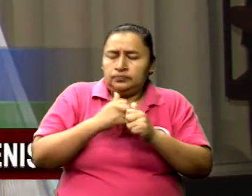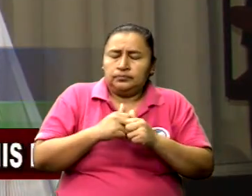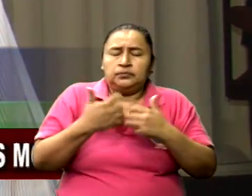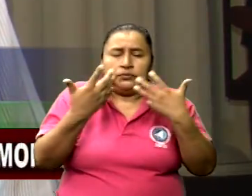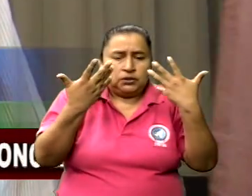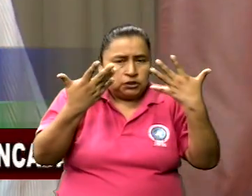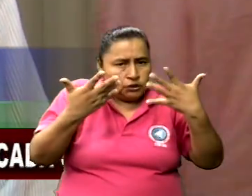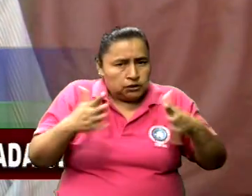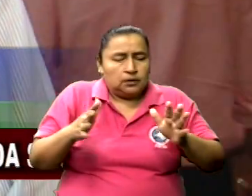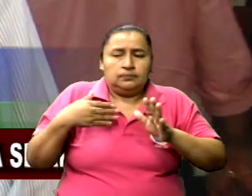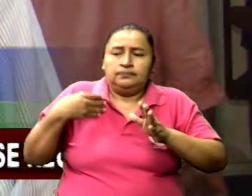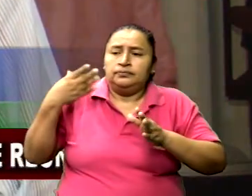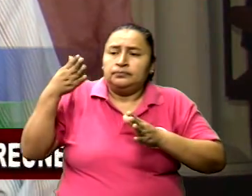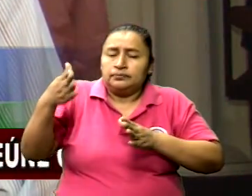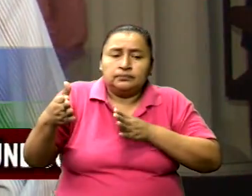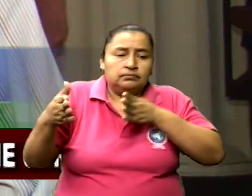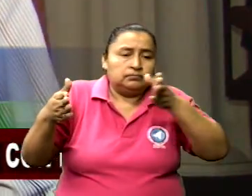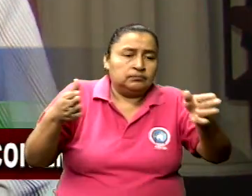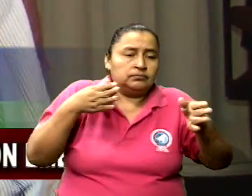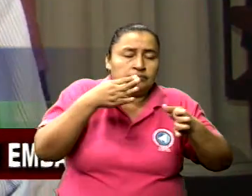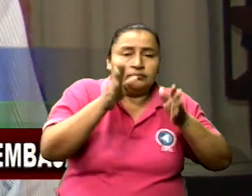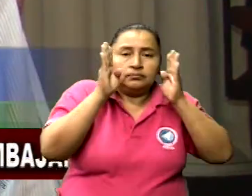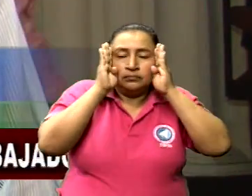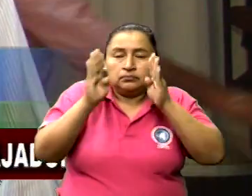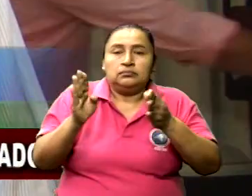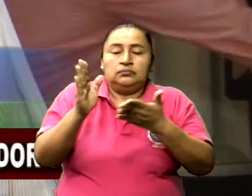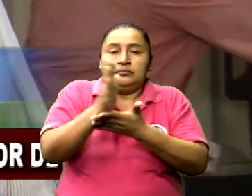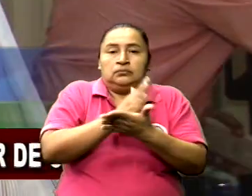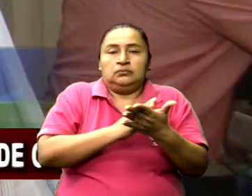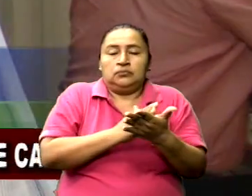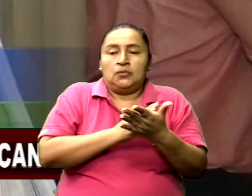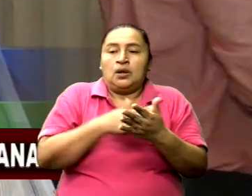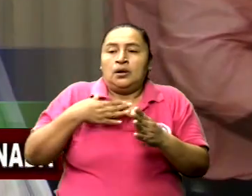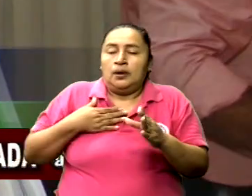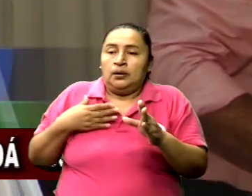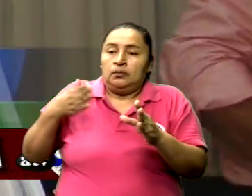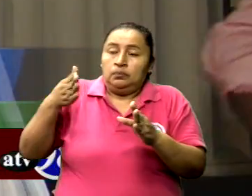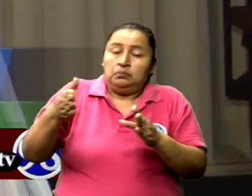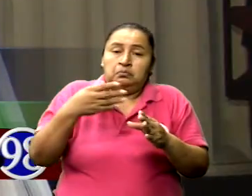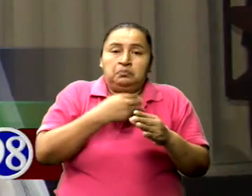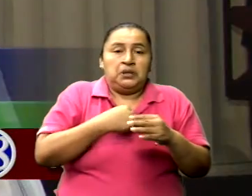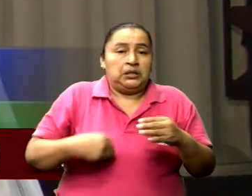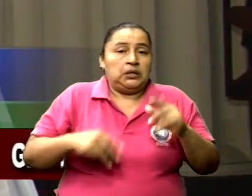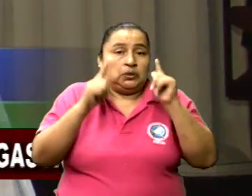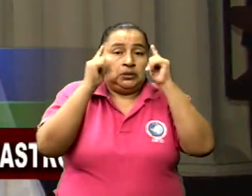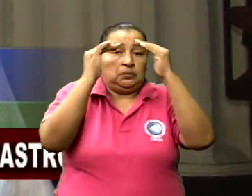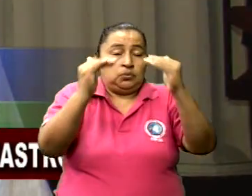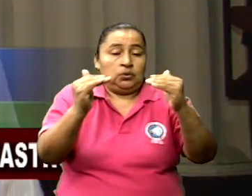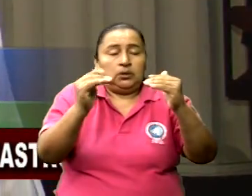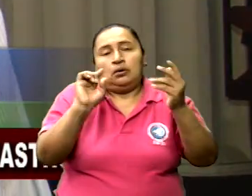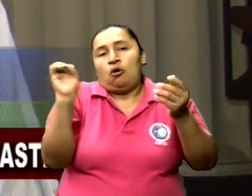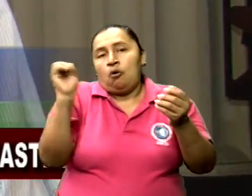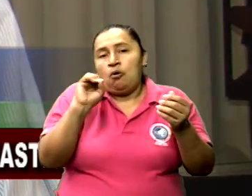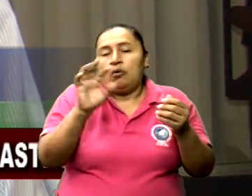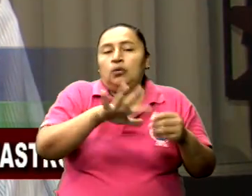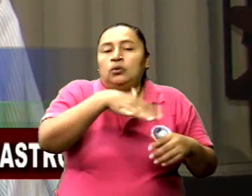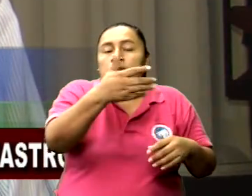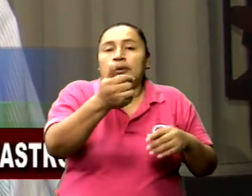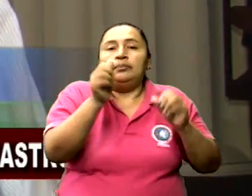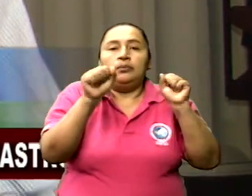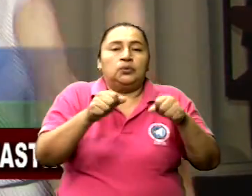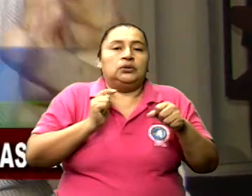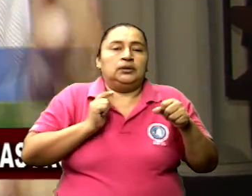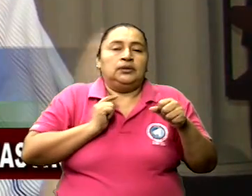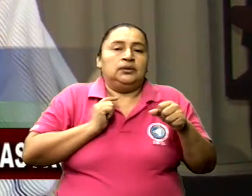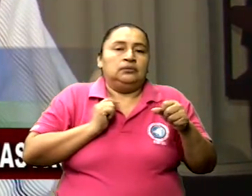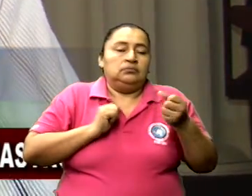siendo atendidas, algunas de ellas directamente por el Ministerio de Transporte e Infraestructura y otras de